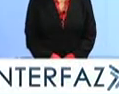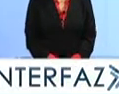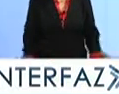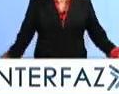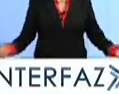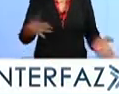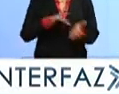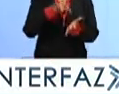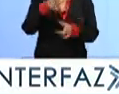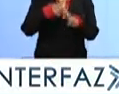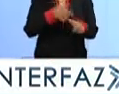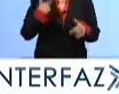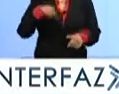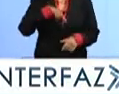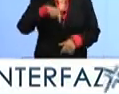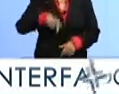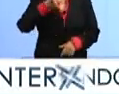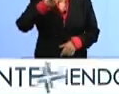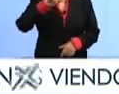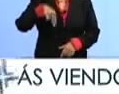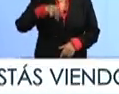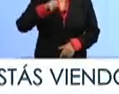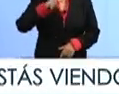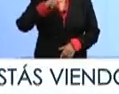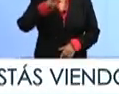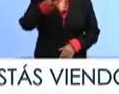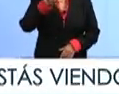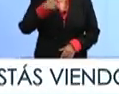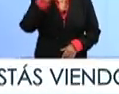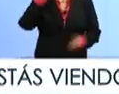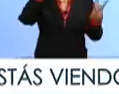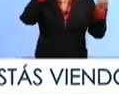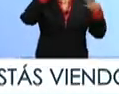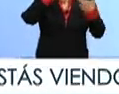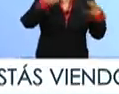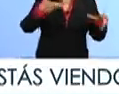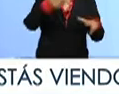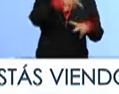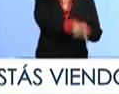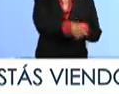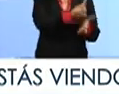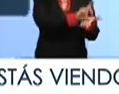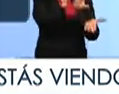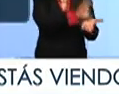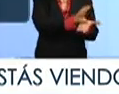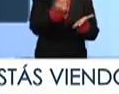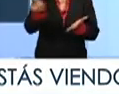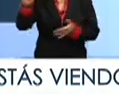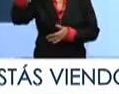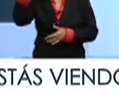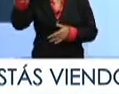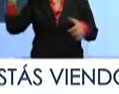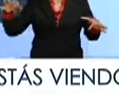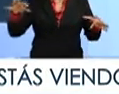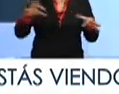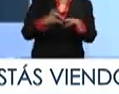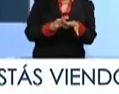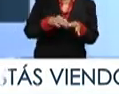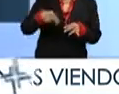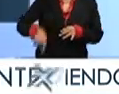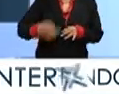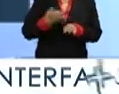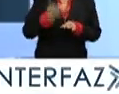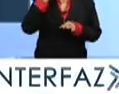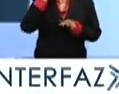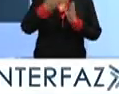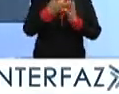Gracias por continuar con nosotros en Interfaz. Estábamos hablando de la relación entre la discapacidad y la tecnología, pero en nuestra